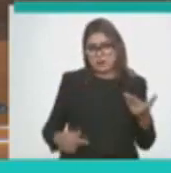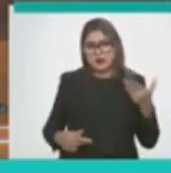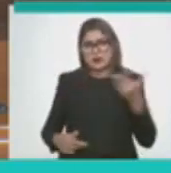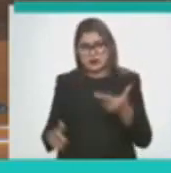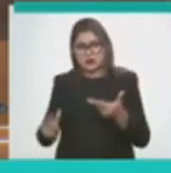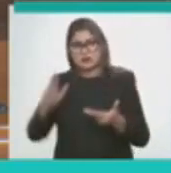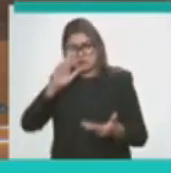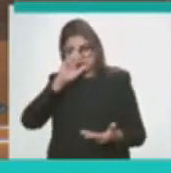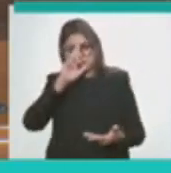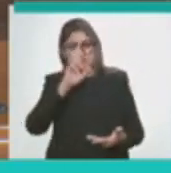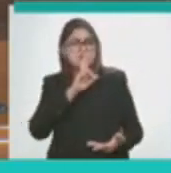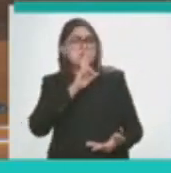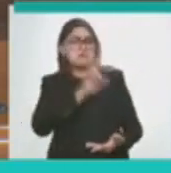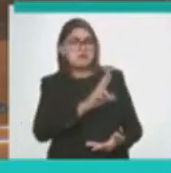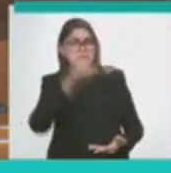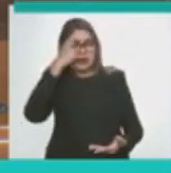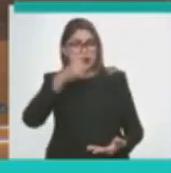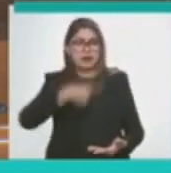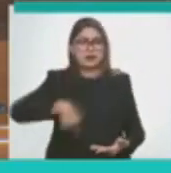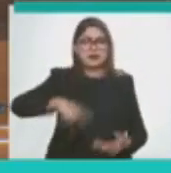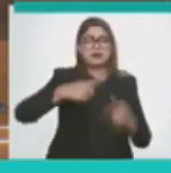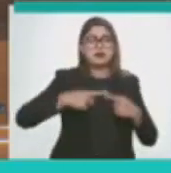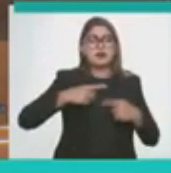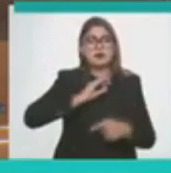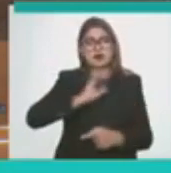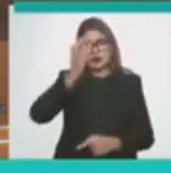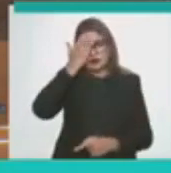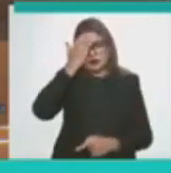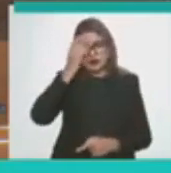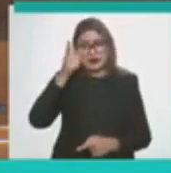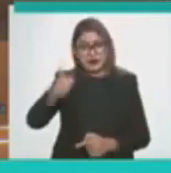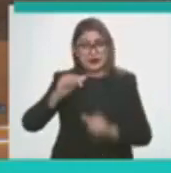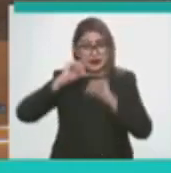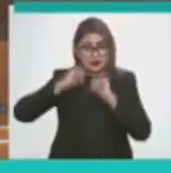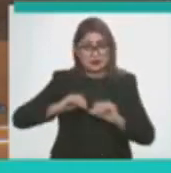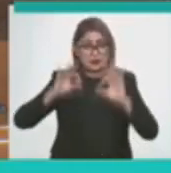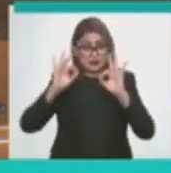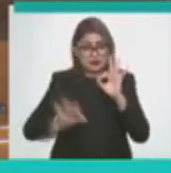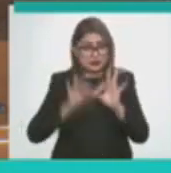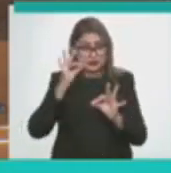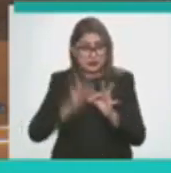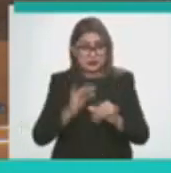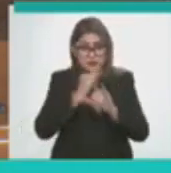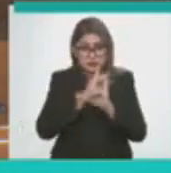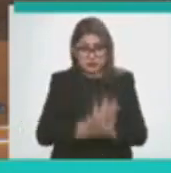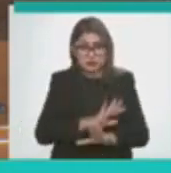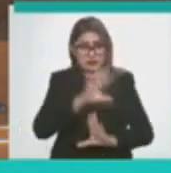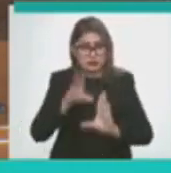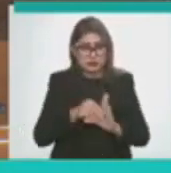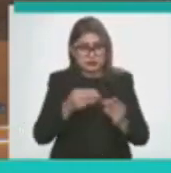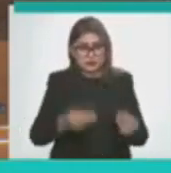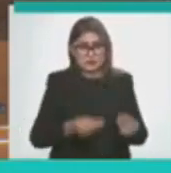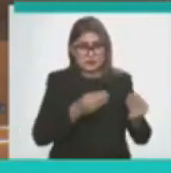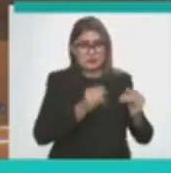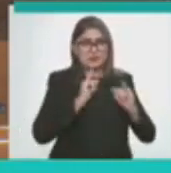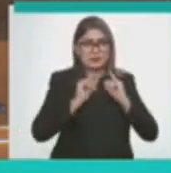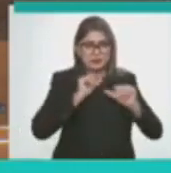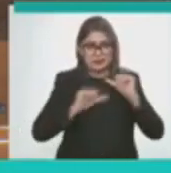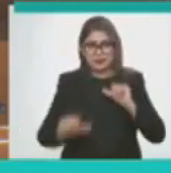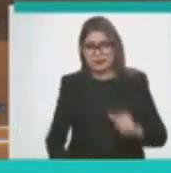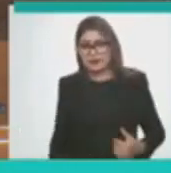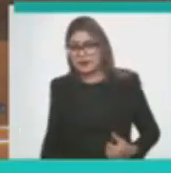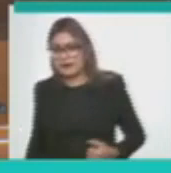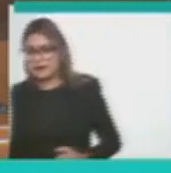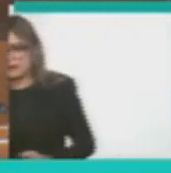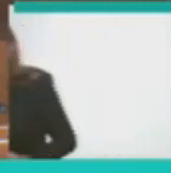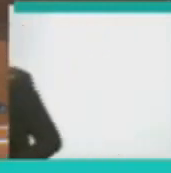la finalidad de que la sociedad conozca si el sujeto obligado cuenta con la información requerida en su